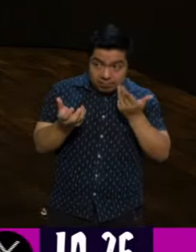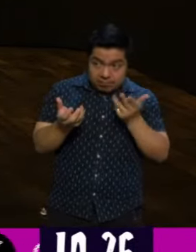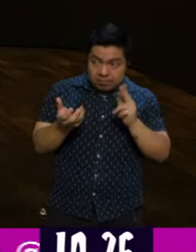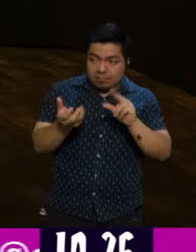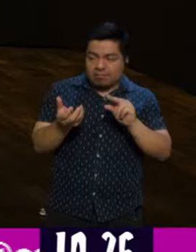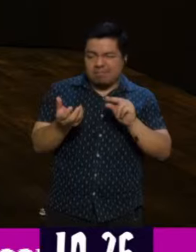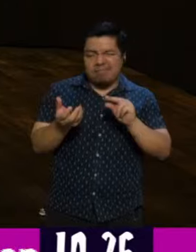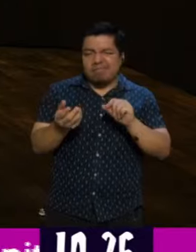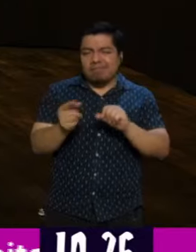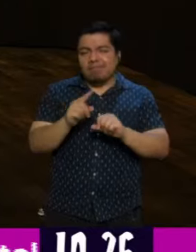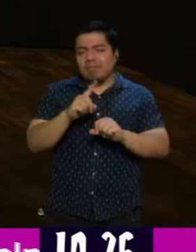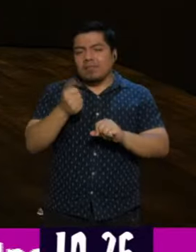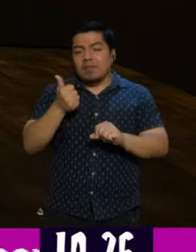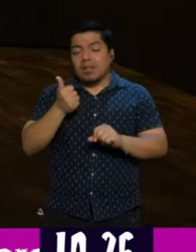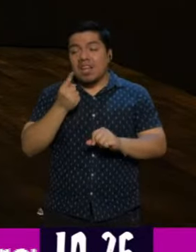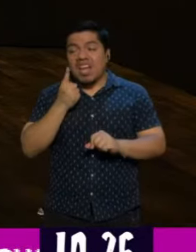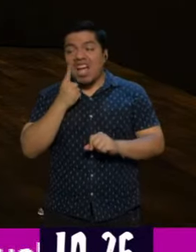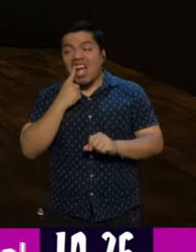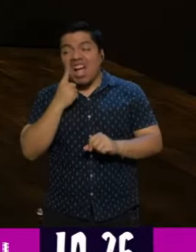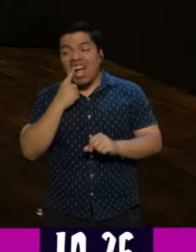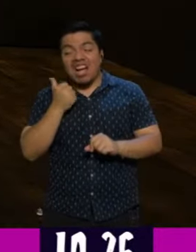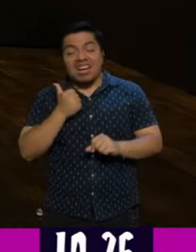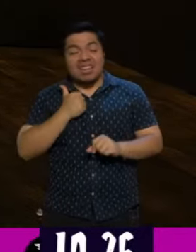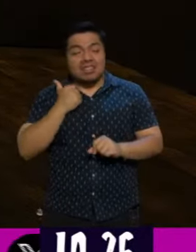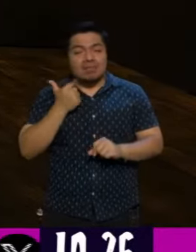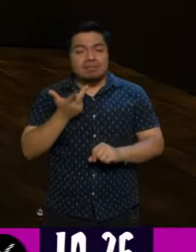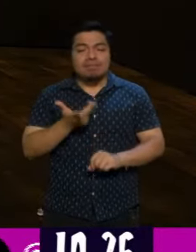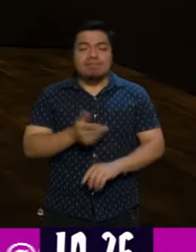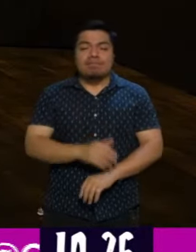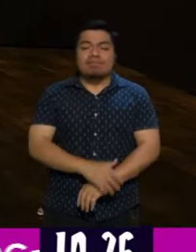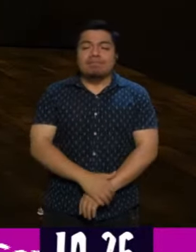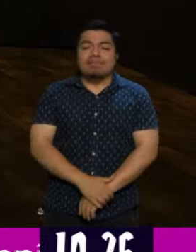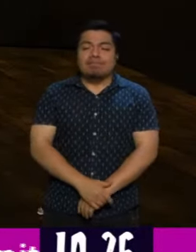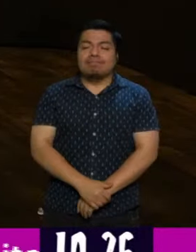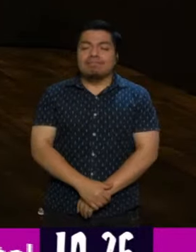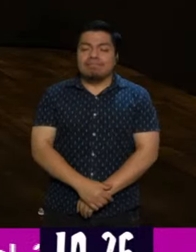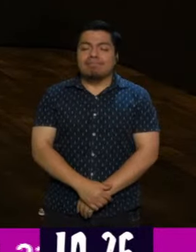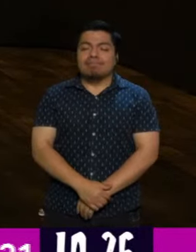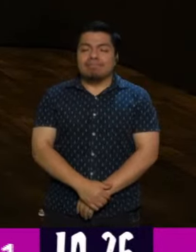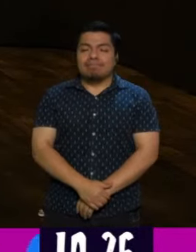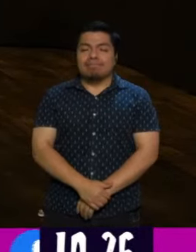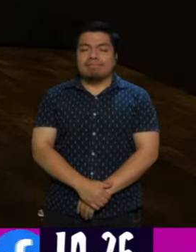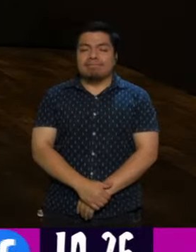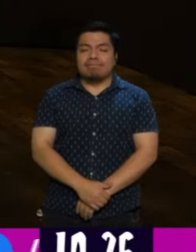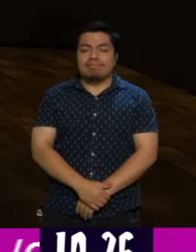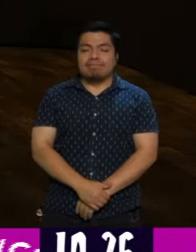que luego digas qué abuso. No. Mejor tráeme la cerveza.